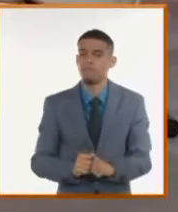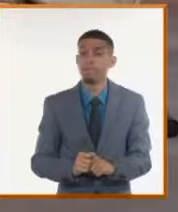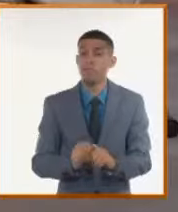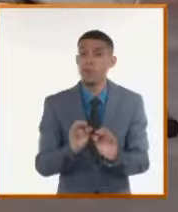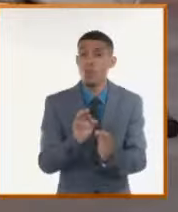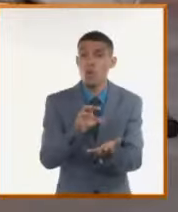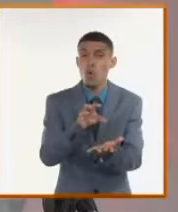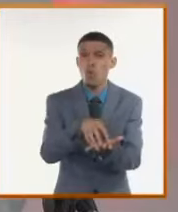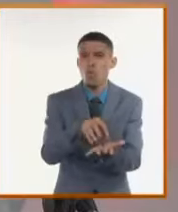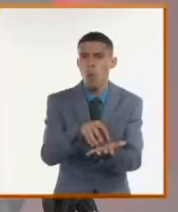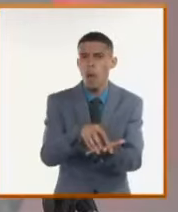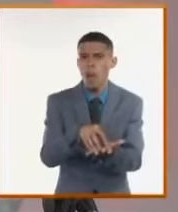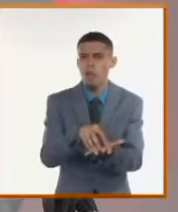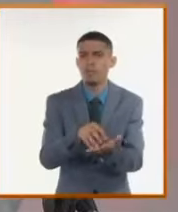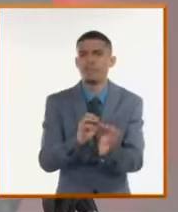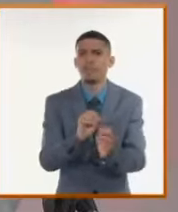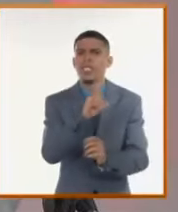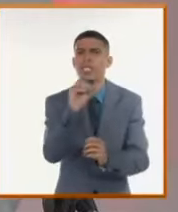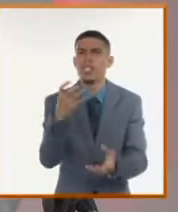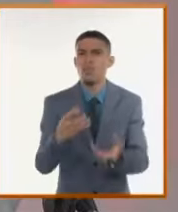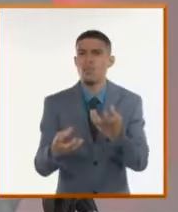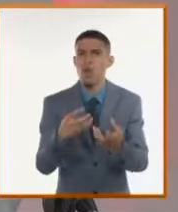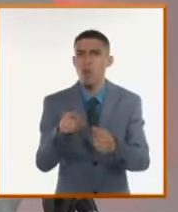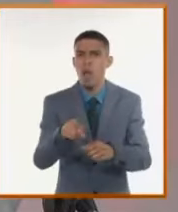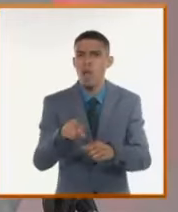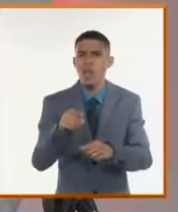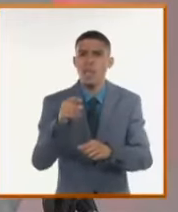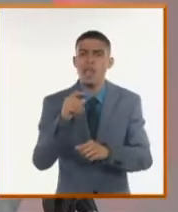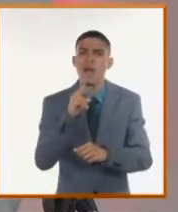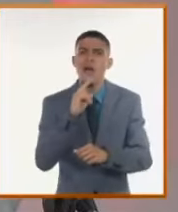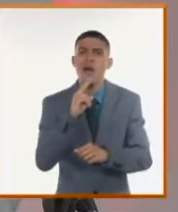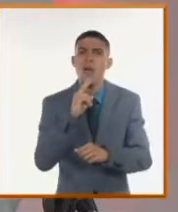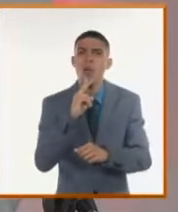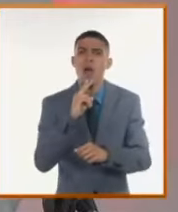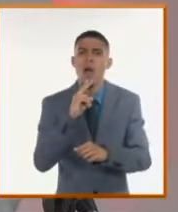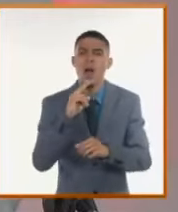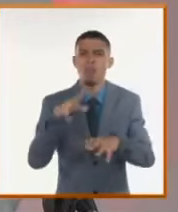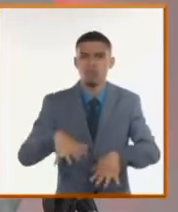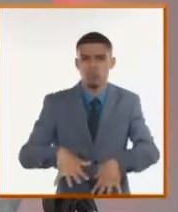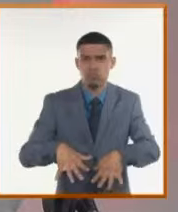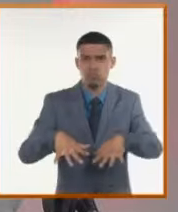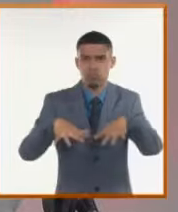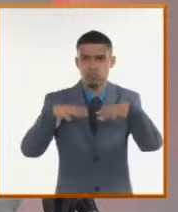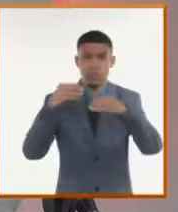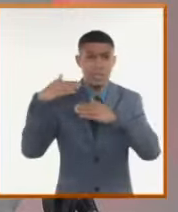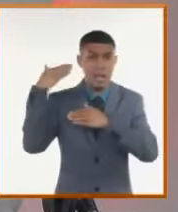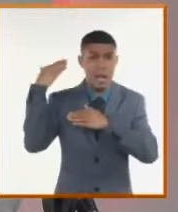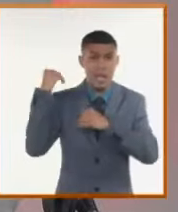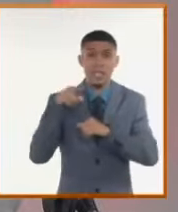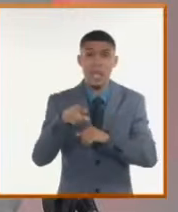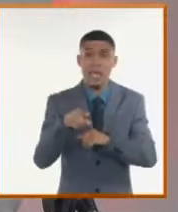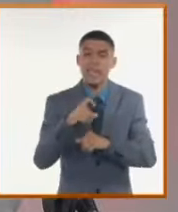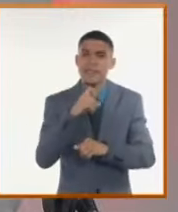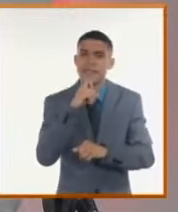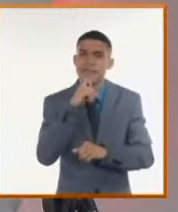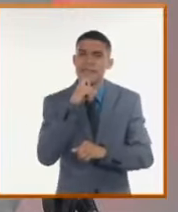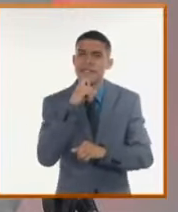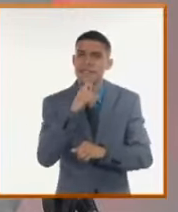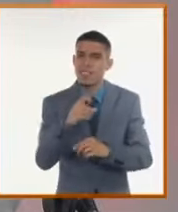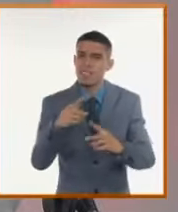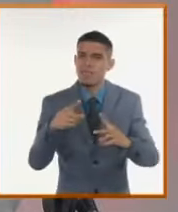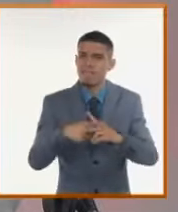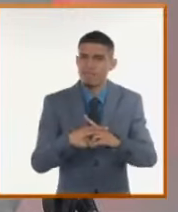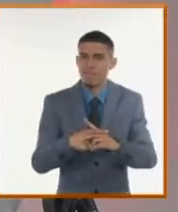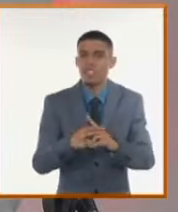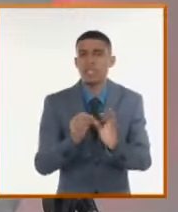es cierto Sí Randy eh el tema de 100 fuego que fue en la un poco para recordar a la población